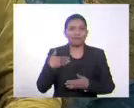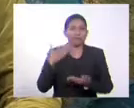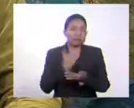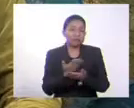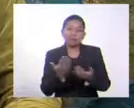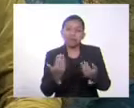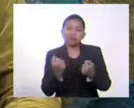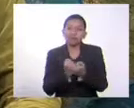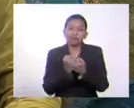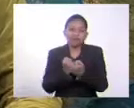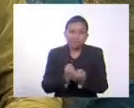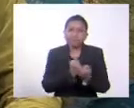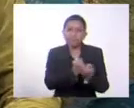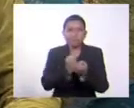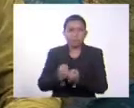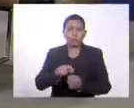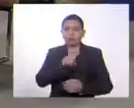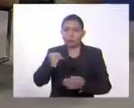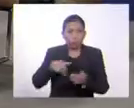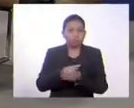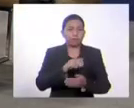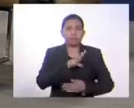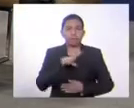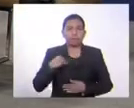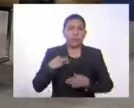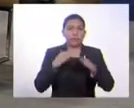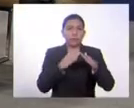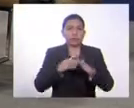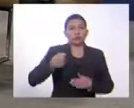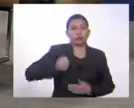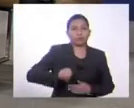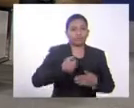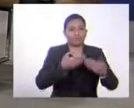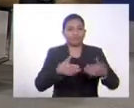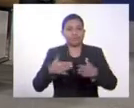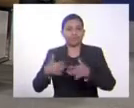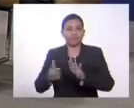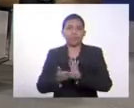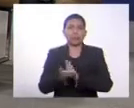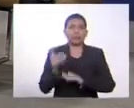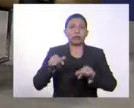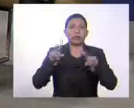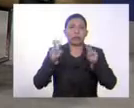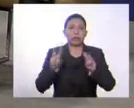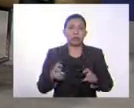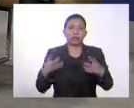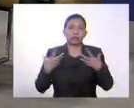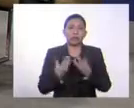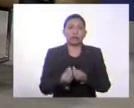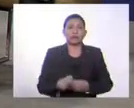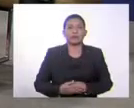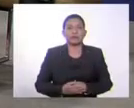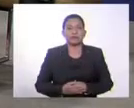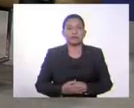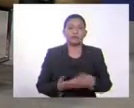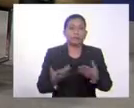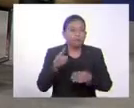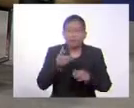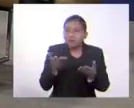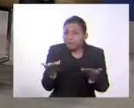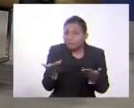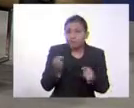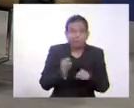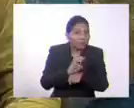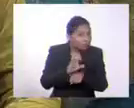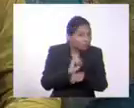estos temas sociales. ¿Alguna recomendación antes de entrar de lleno a la temática para todos los estudiantes? Bueno, solo